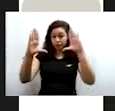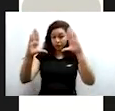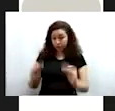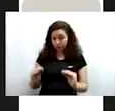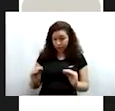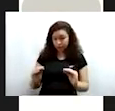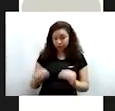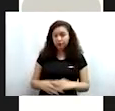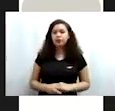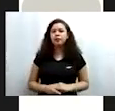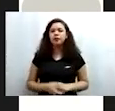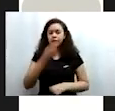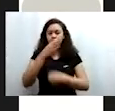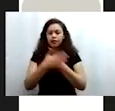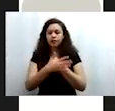favor.